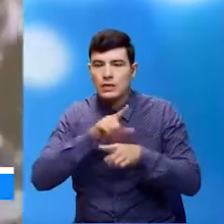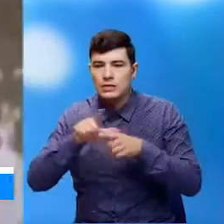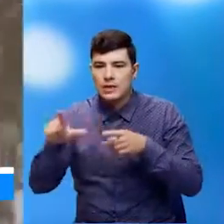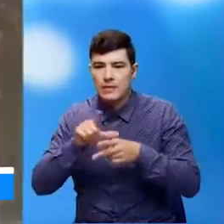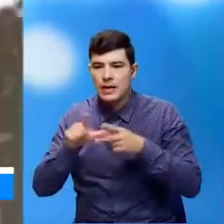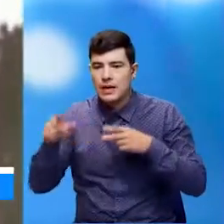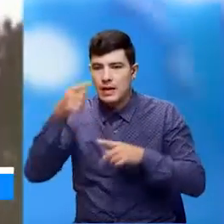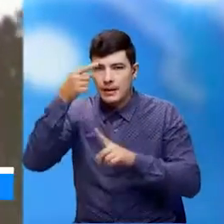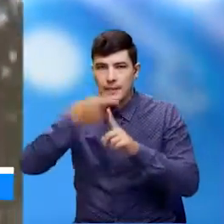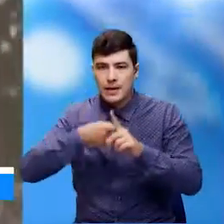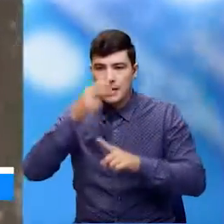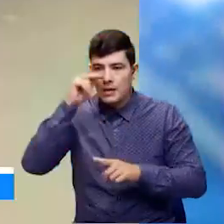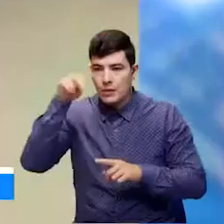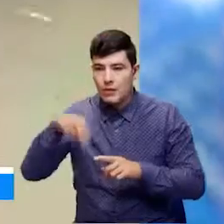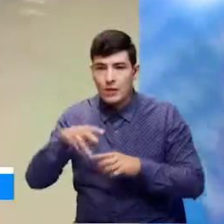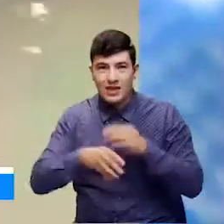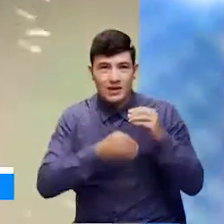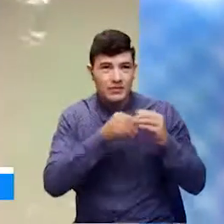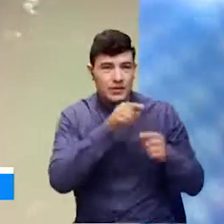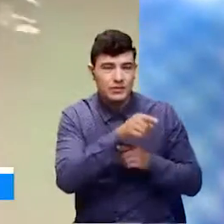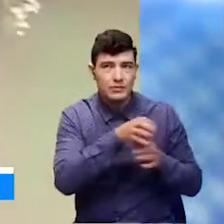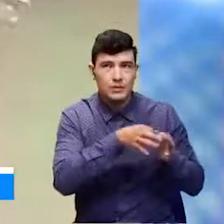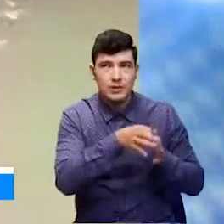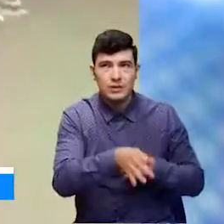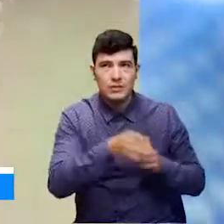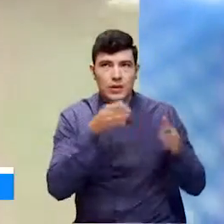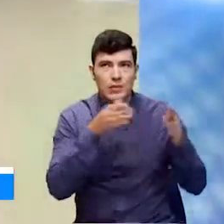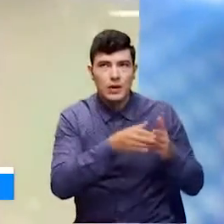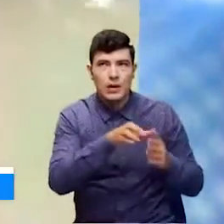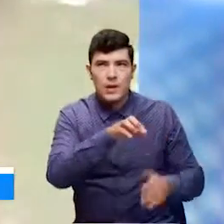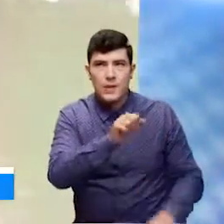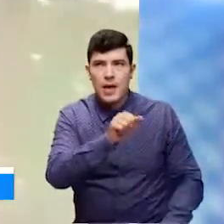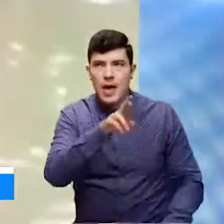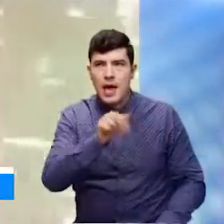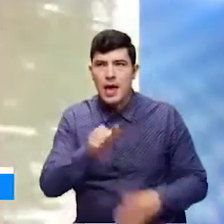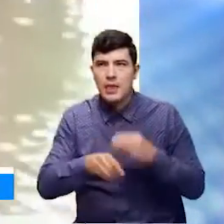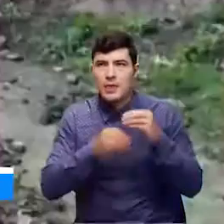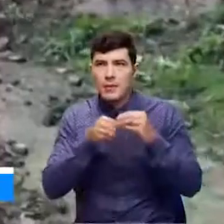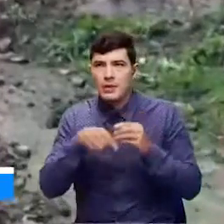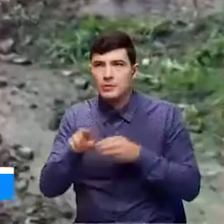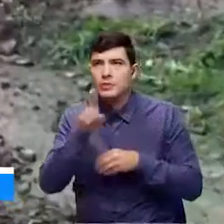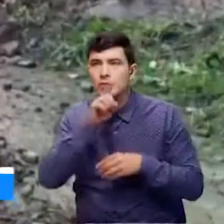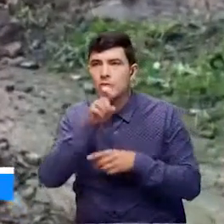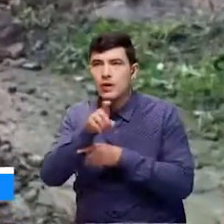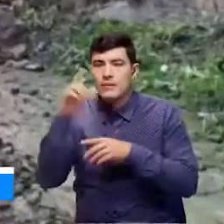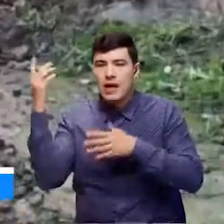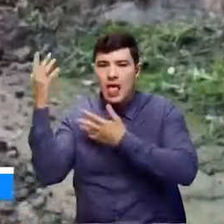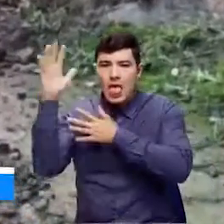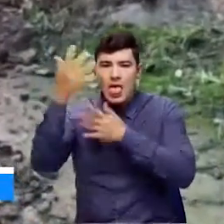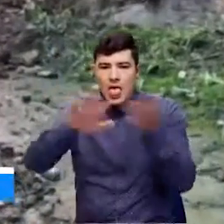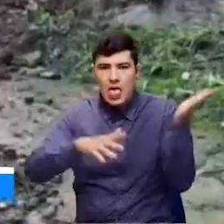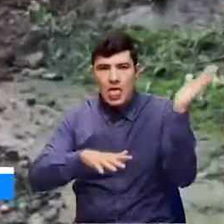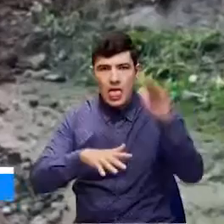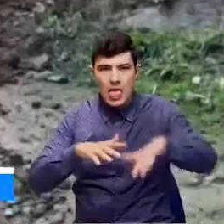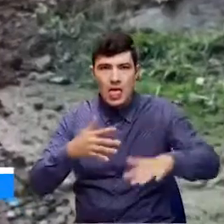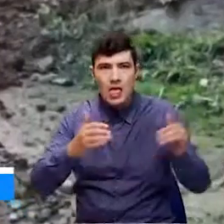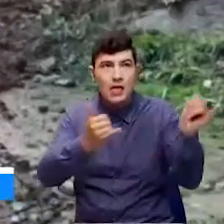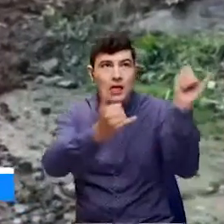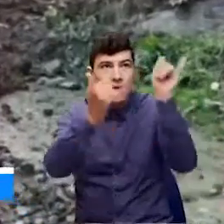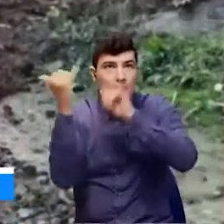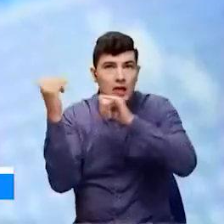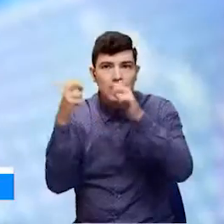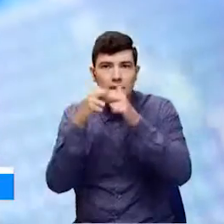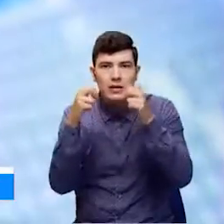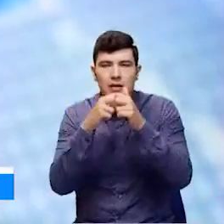dificultades son puerto parra por inundaciones y desbordamiento de quebradas en bucaramanga la caída de árboles y redes eléctricas en varios